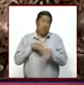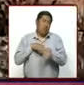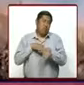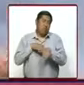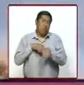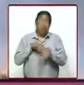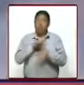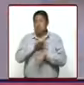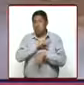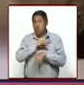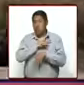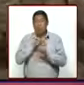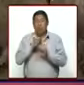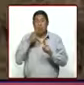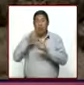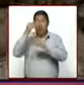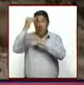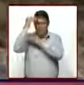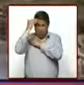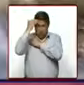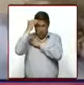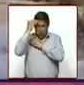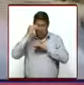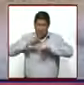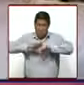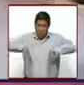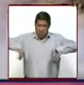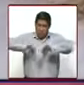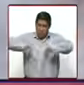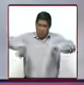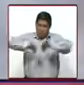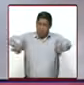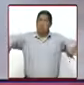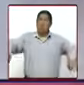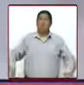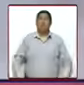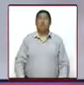contingente policial llegó desde la ciudad de Santa Cruz para levantar los bloqueos.